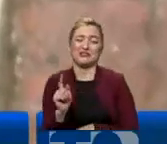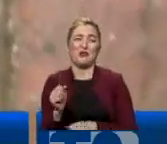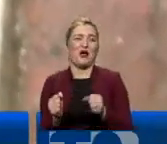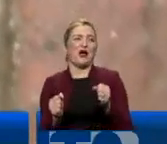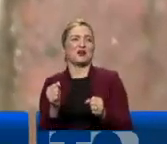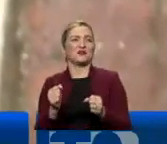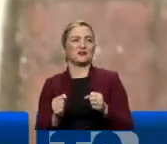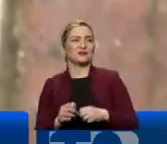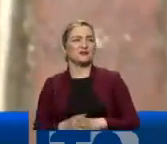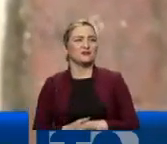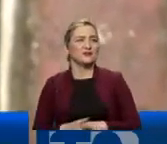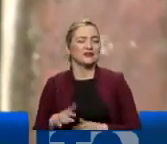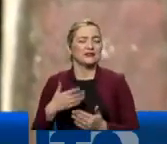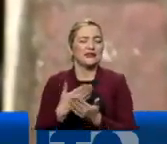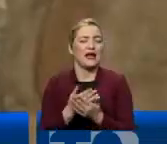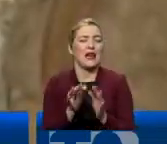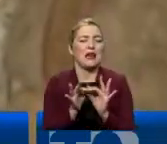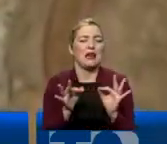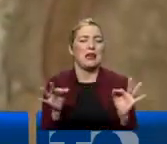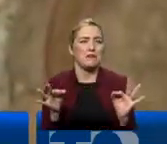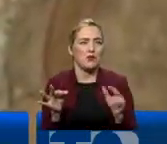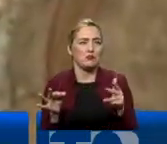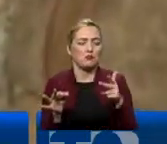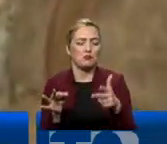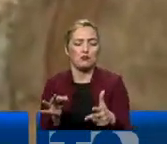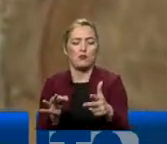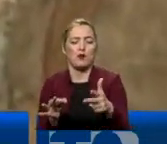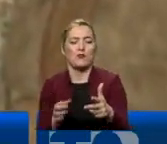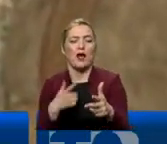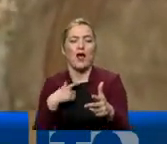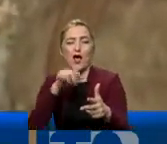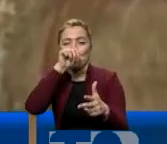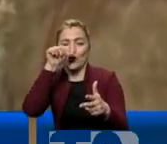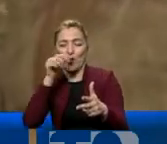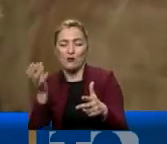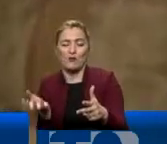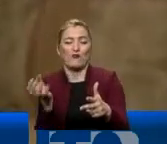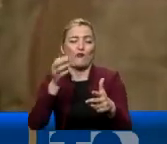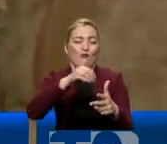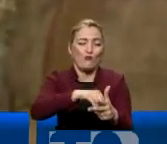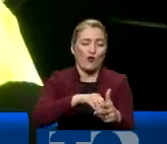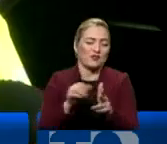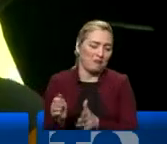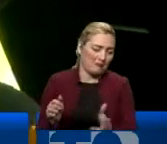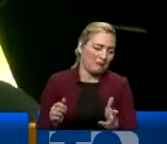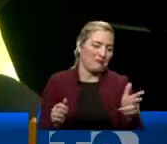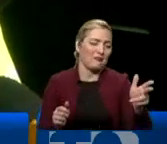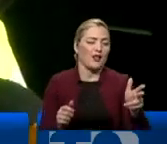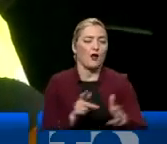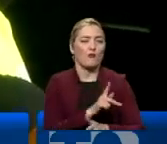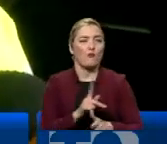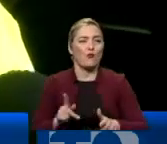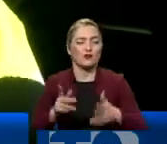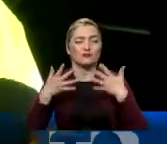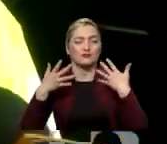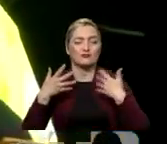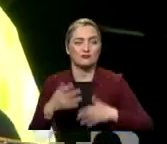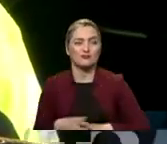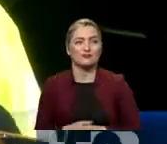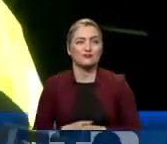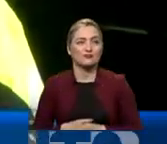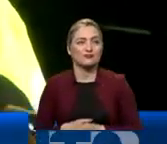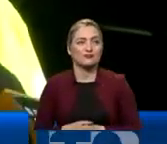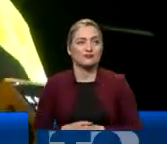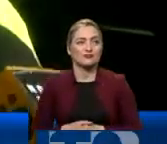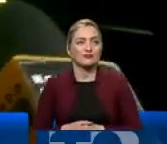los vehículos llegaban limpios, pero se iban cargados de droga, que transportaban hasta el puerto marítimo. Efectivamente, la unidad de investigación